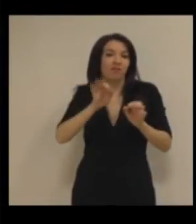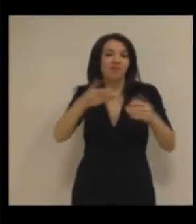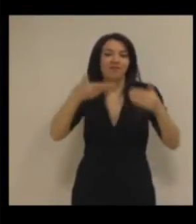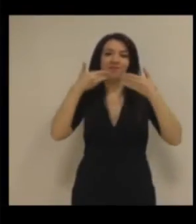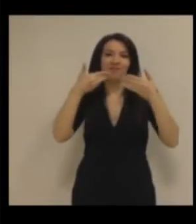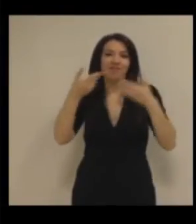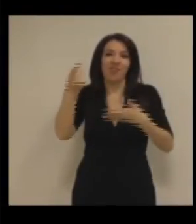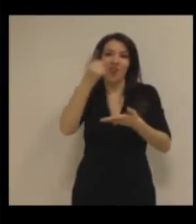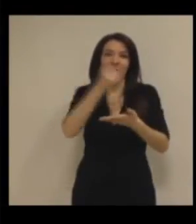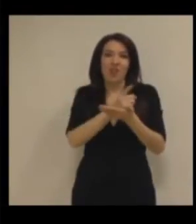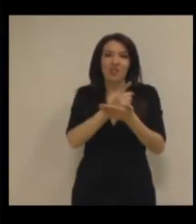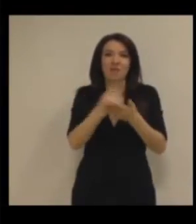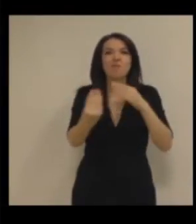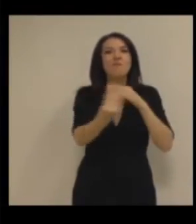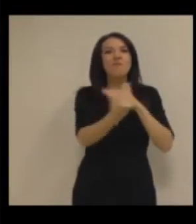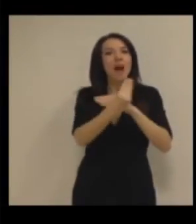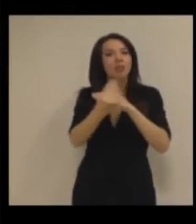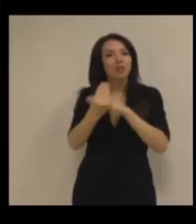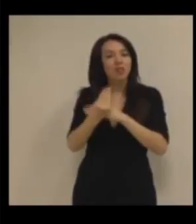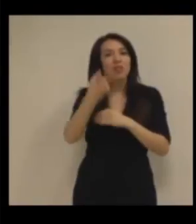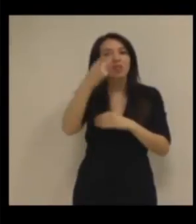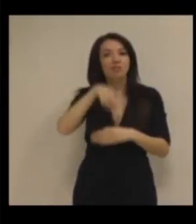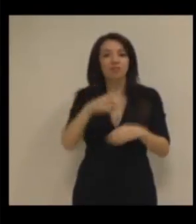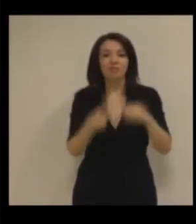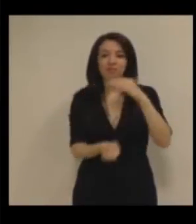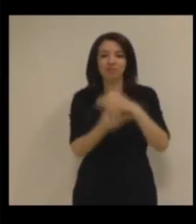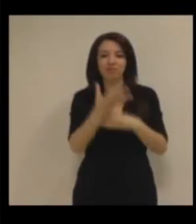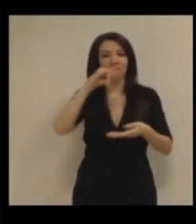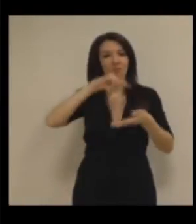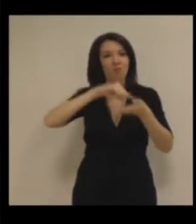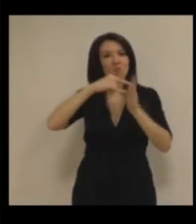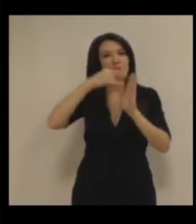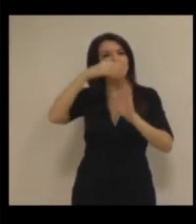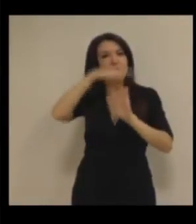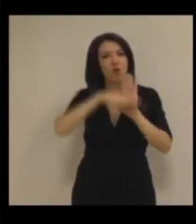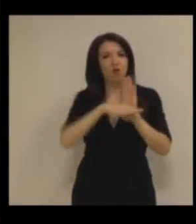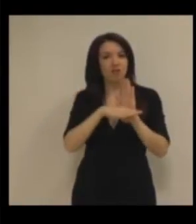asistencia a los patronos y la creación del proyecto,